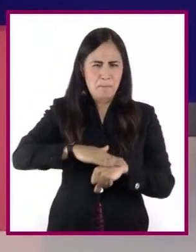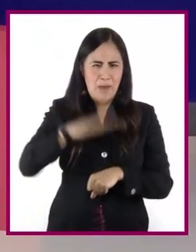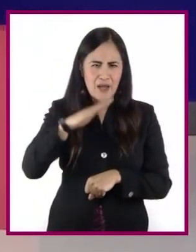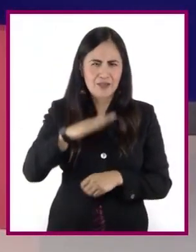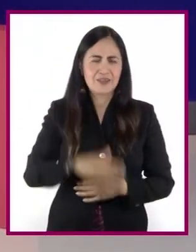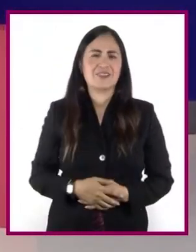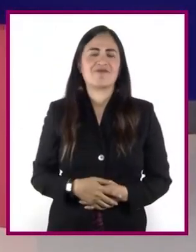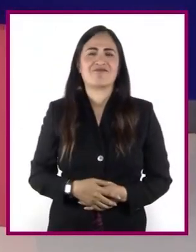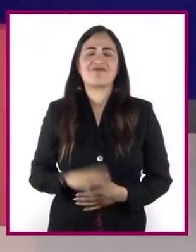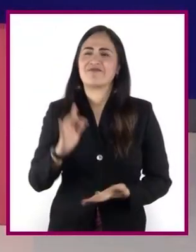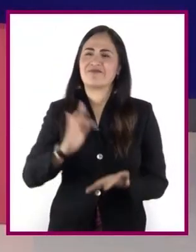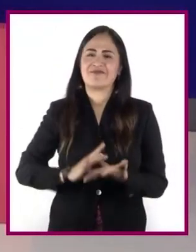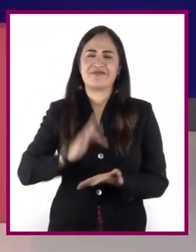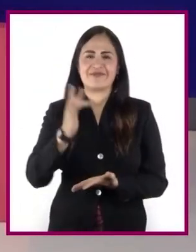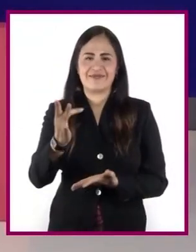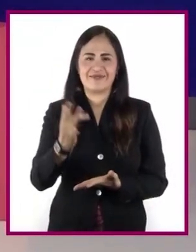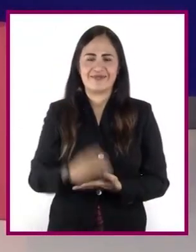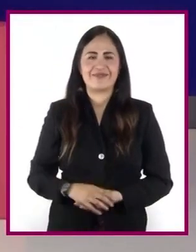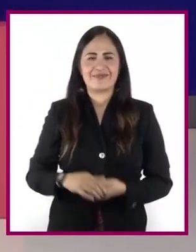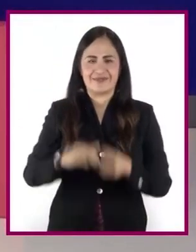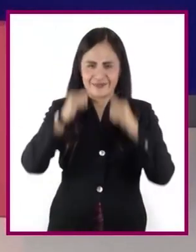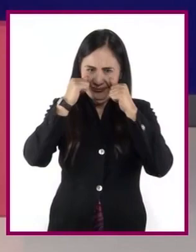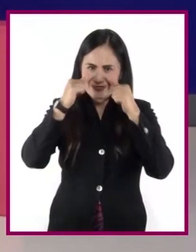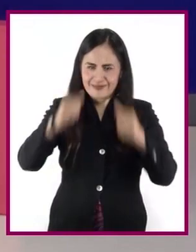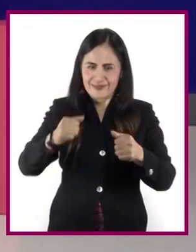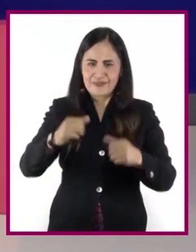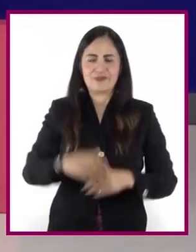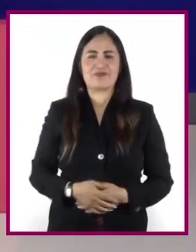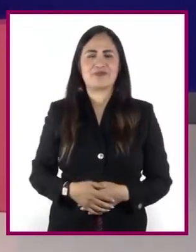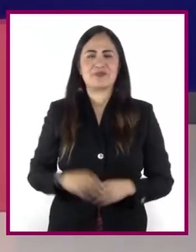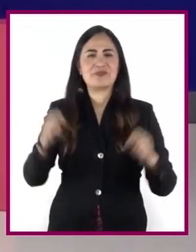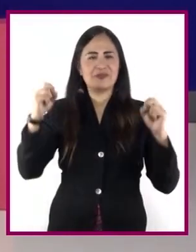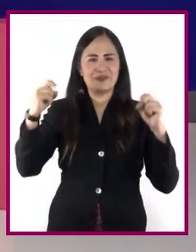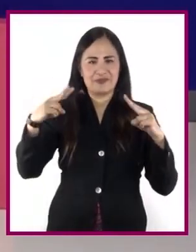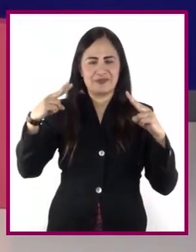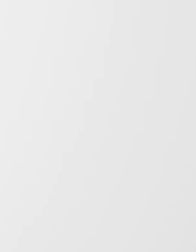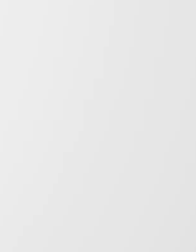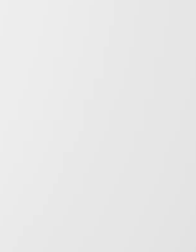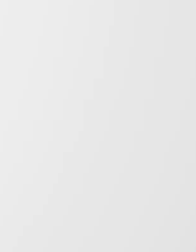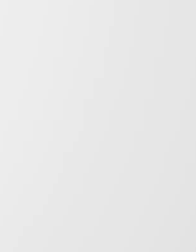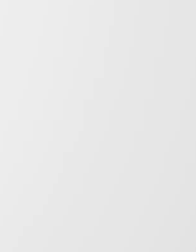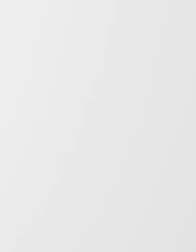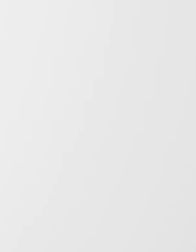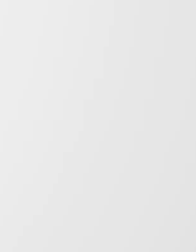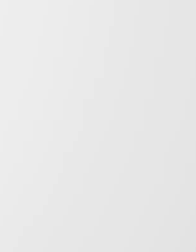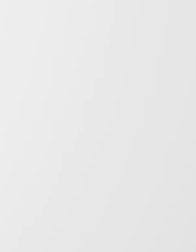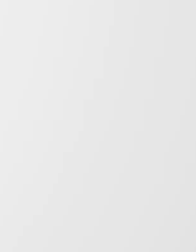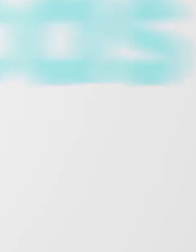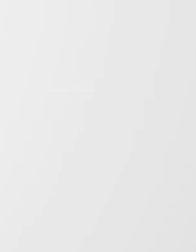conocimientos. Gracias por estar aquí. Hasta la próxima.